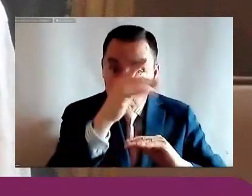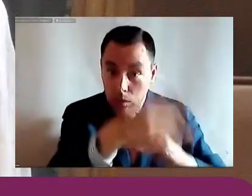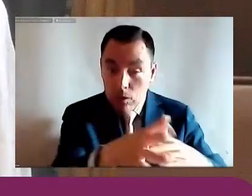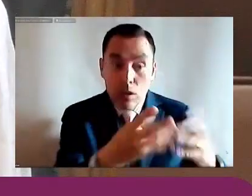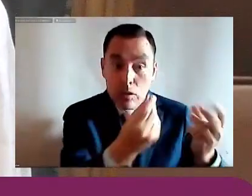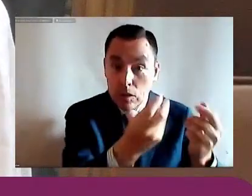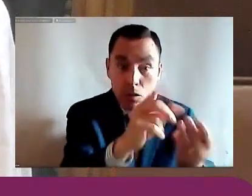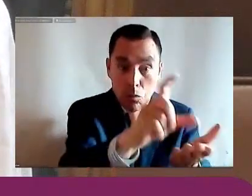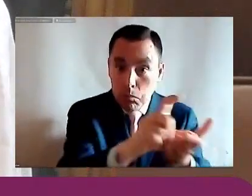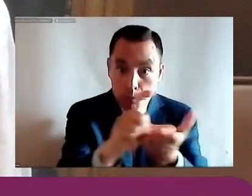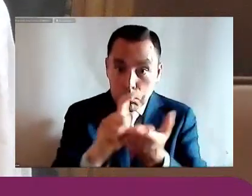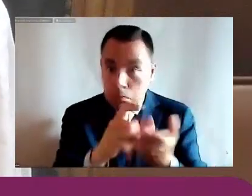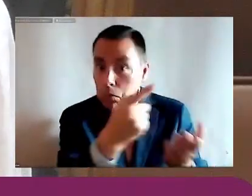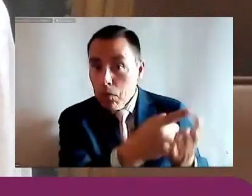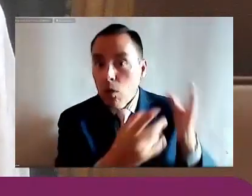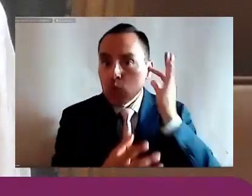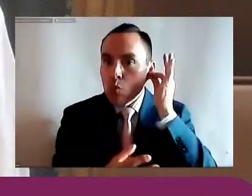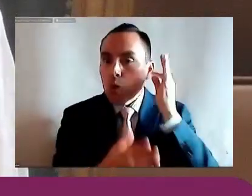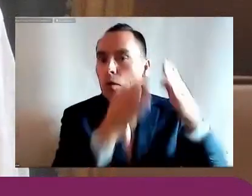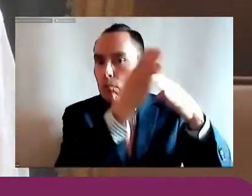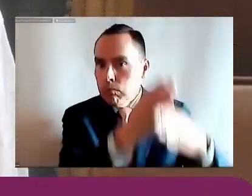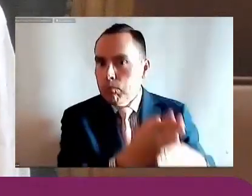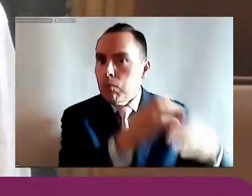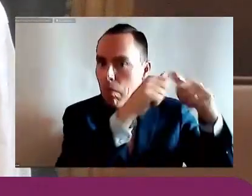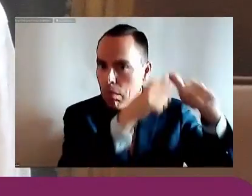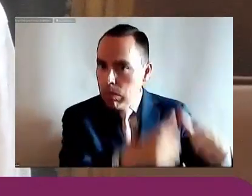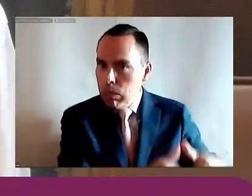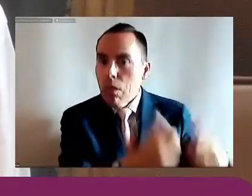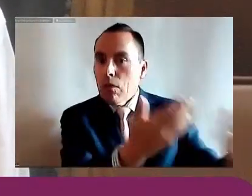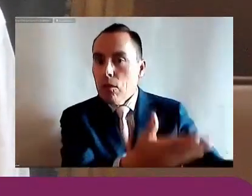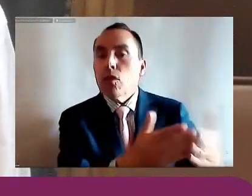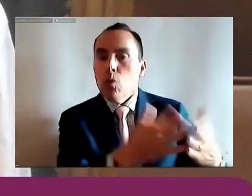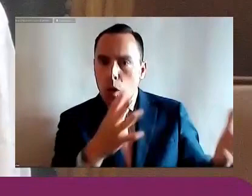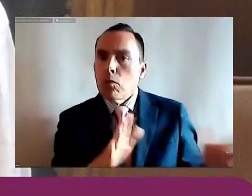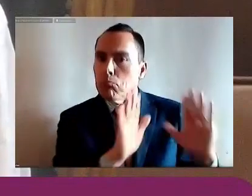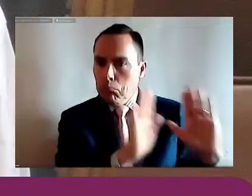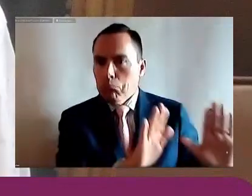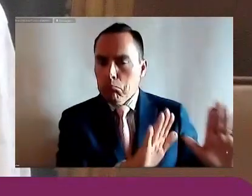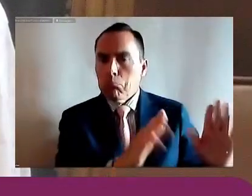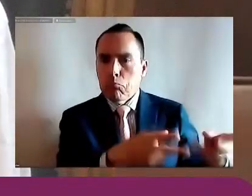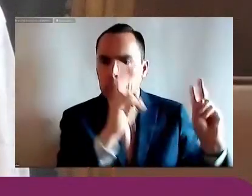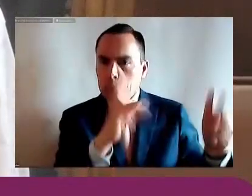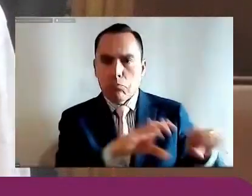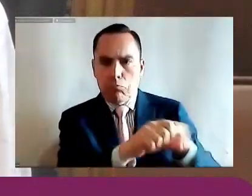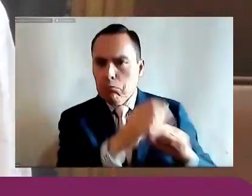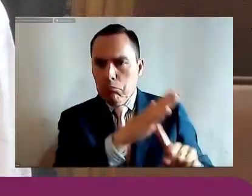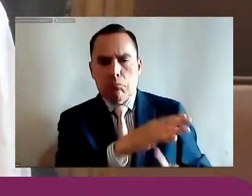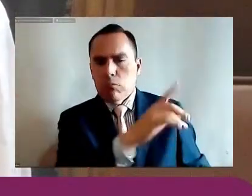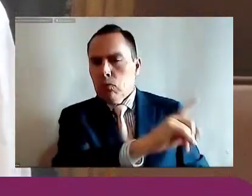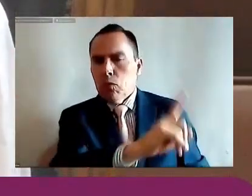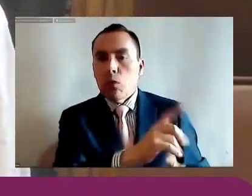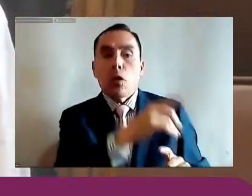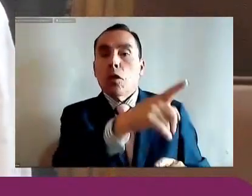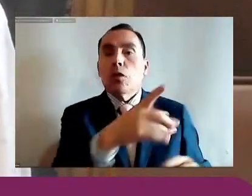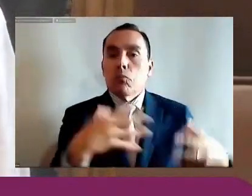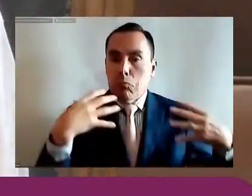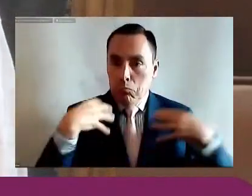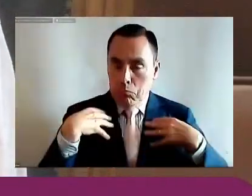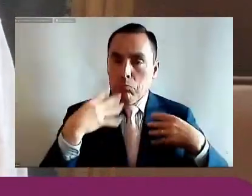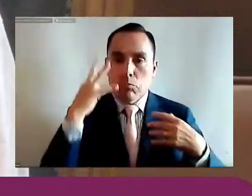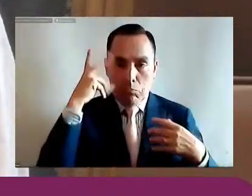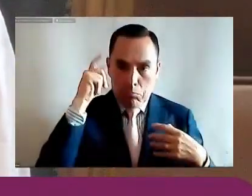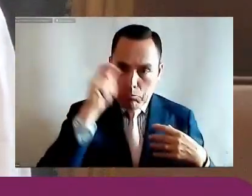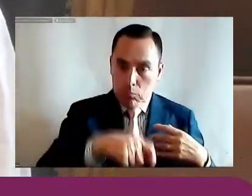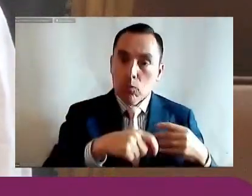sino en su permanencia o en la posibilidad de mantenerlos, además en las capacidades jurídicas que el ordenamiento jurídico